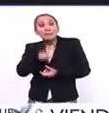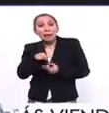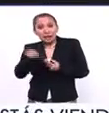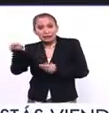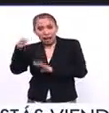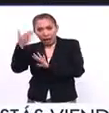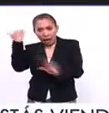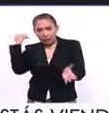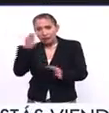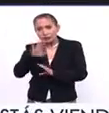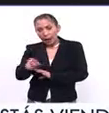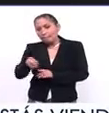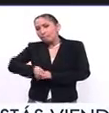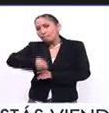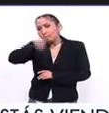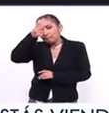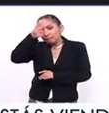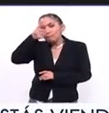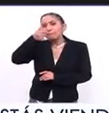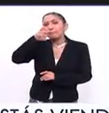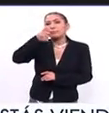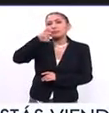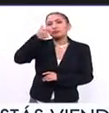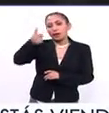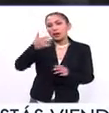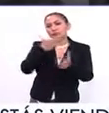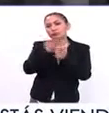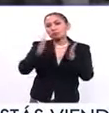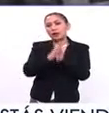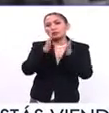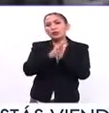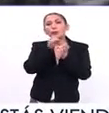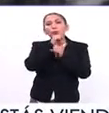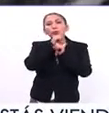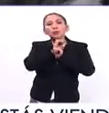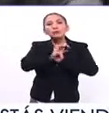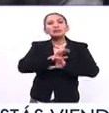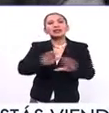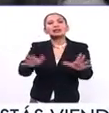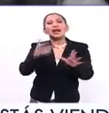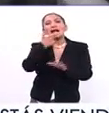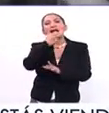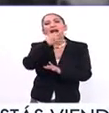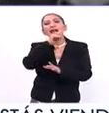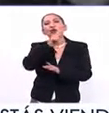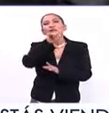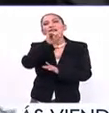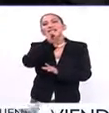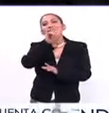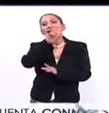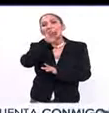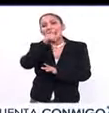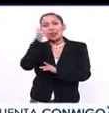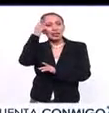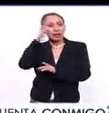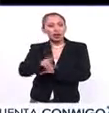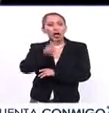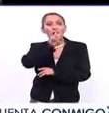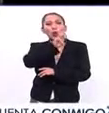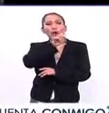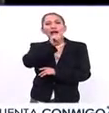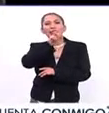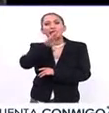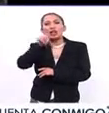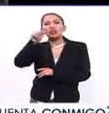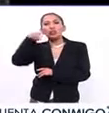ella ya había tenido una primera participación en la publicidad. Gerardo Lizárraga fue director de la Walter